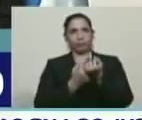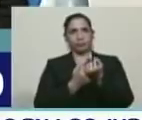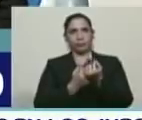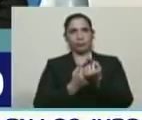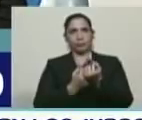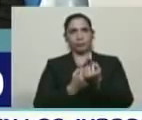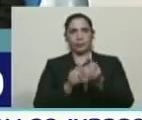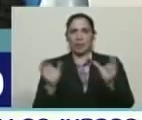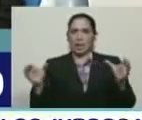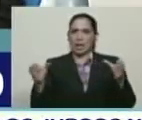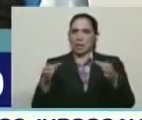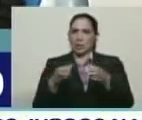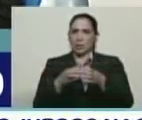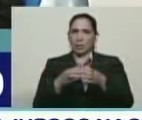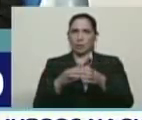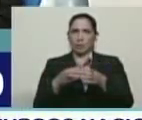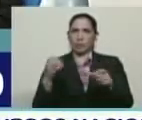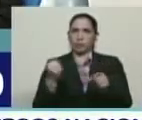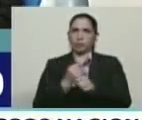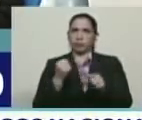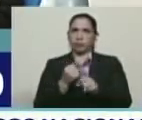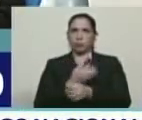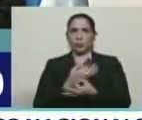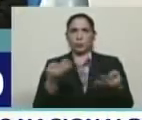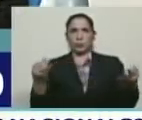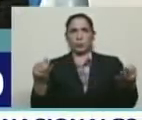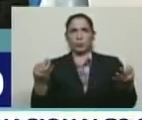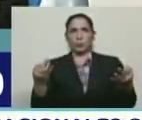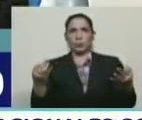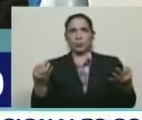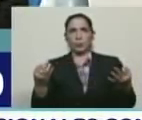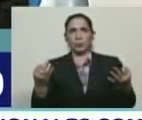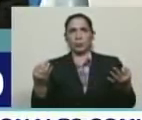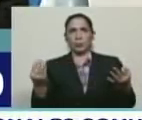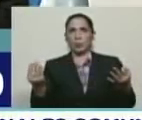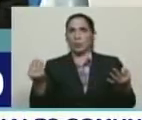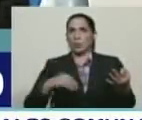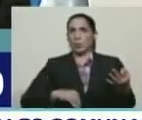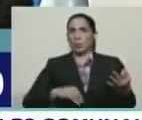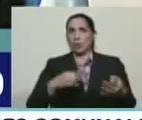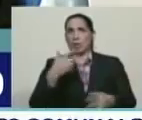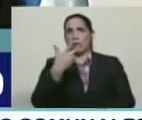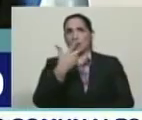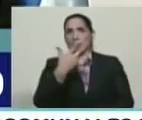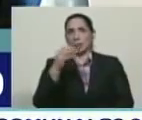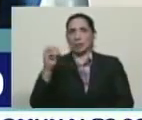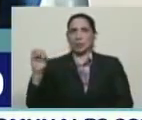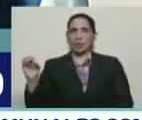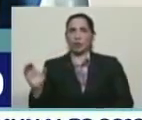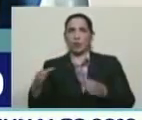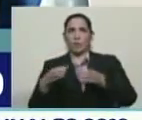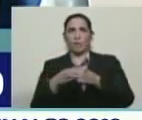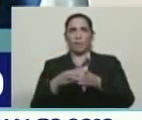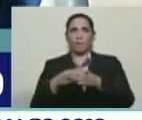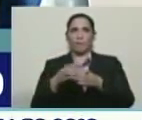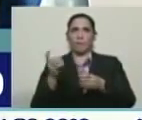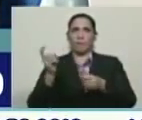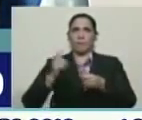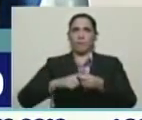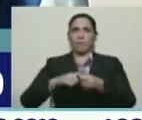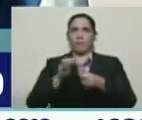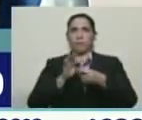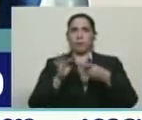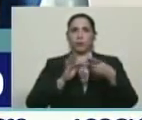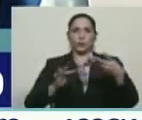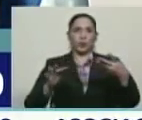equipo multidisciplinario conformado por más de 300 funcionarios que están